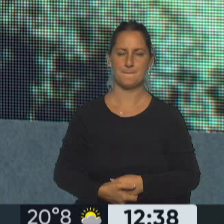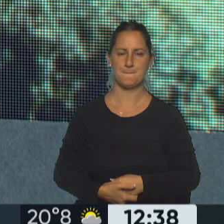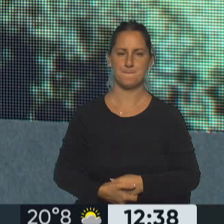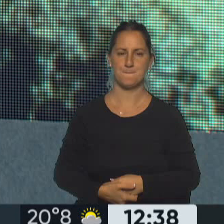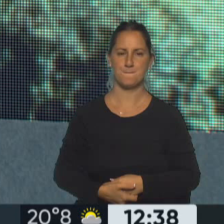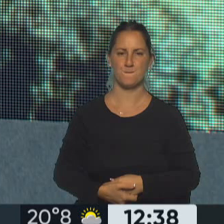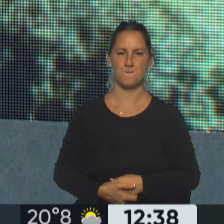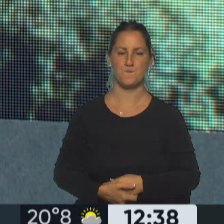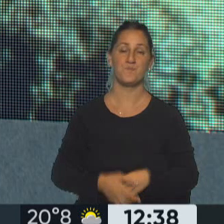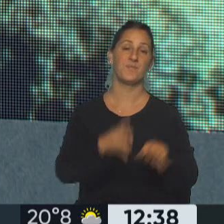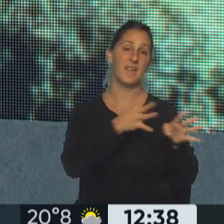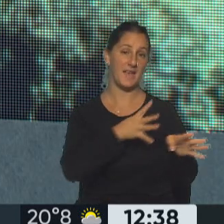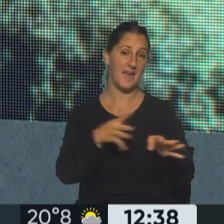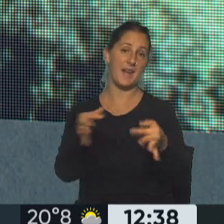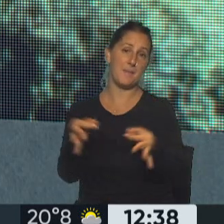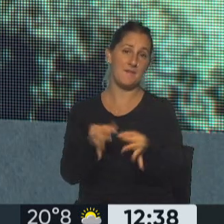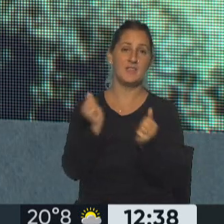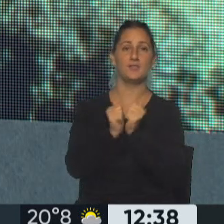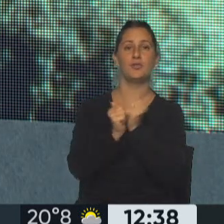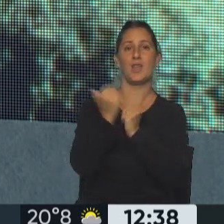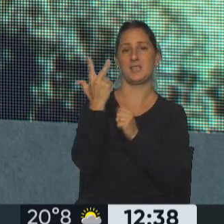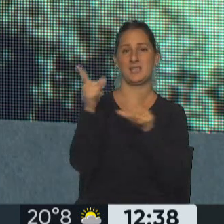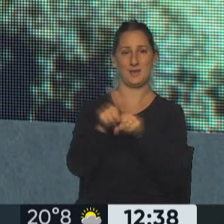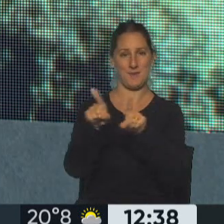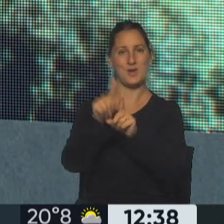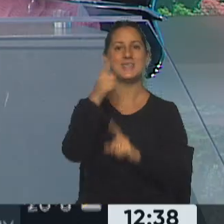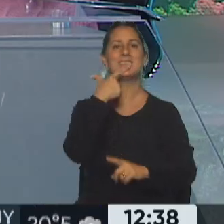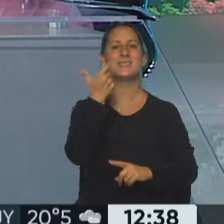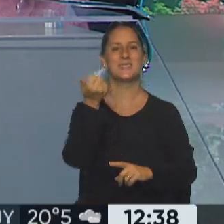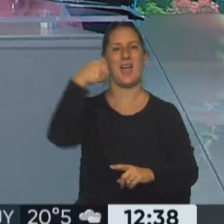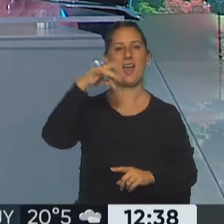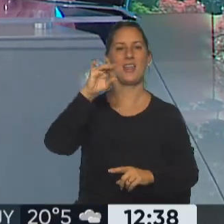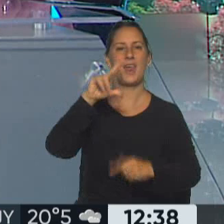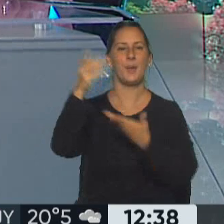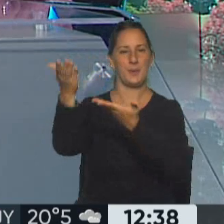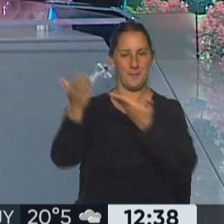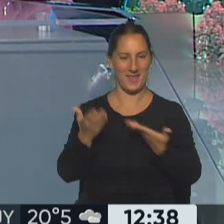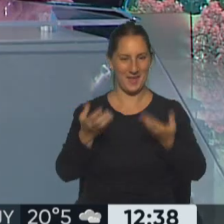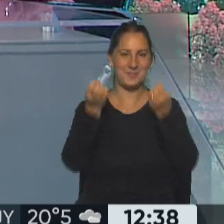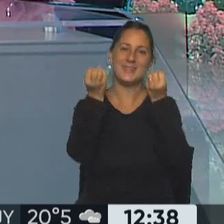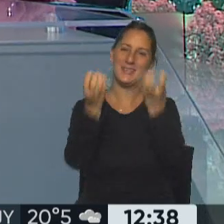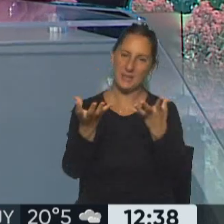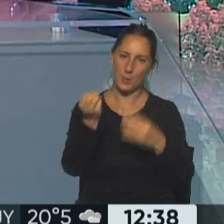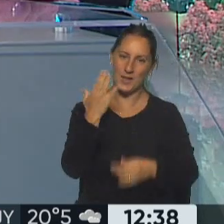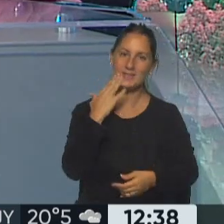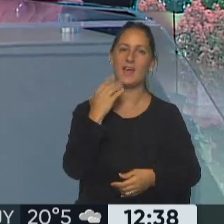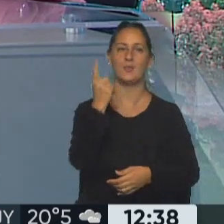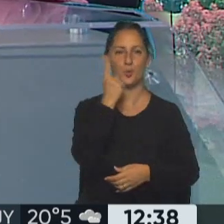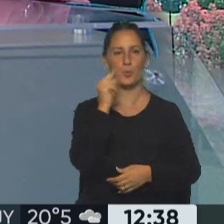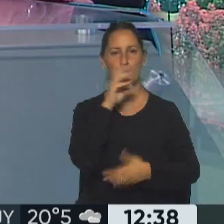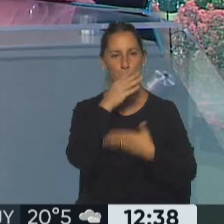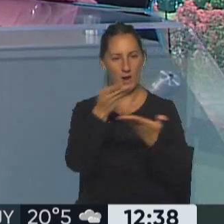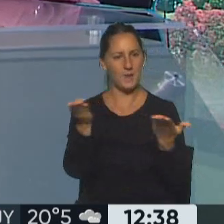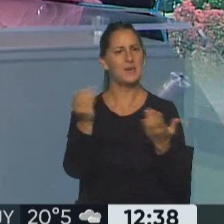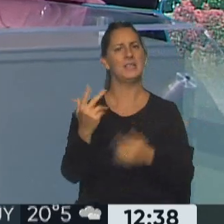la guerra malvinas es la historia de tres hermanos Sandra Ceballos bienvenida Cómo estamos Hola Pablo qué tal Buenas tardes a todos y todas protagonistas de esta historia